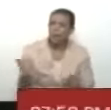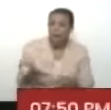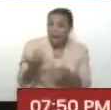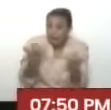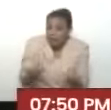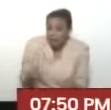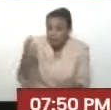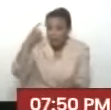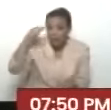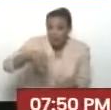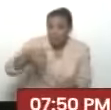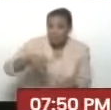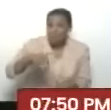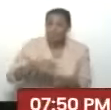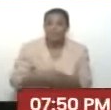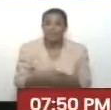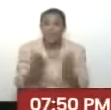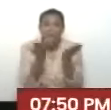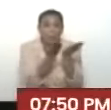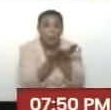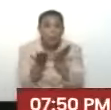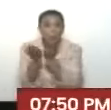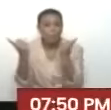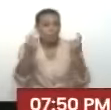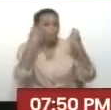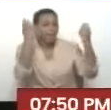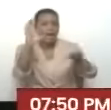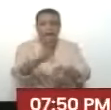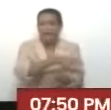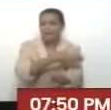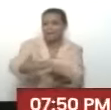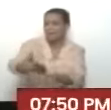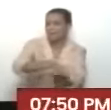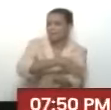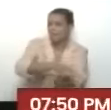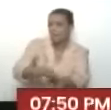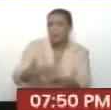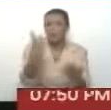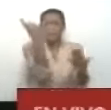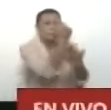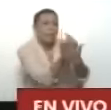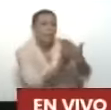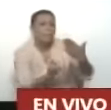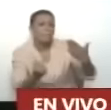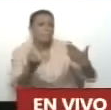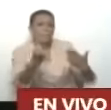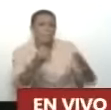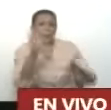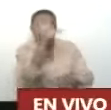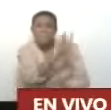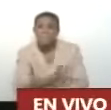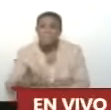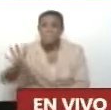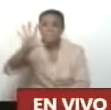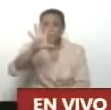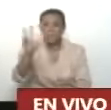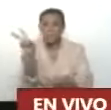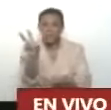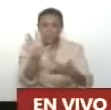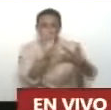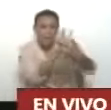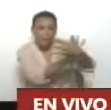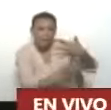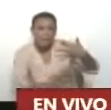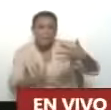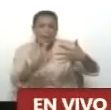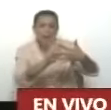María Alexandra, que en las escuelas la gente haciendo canciones, haciendo murales, haciendo el mapa de Venezuela completo. Yo creo